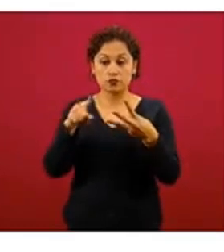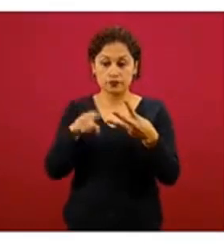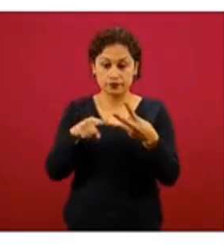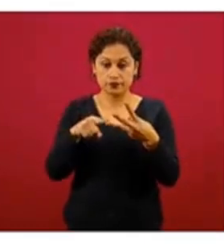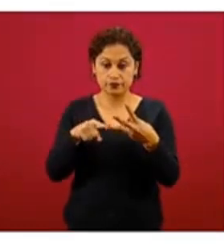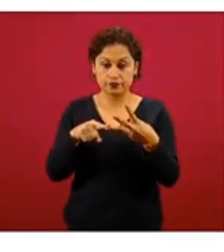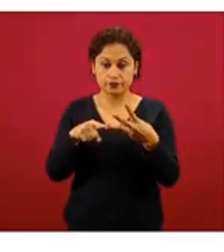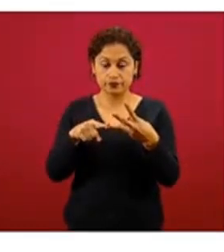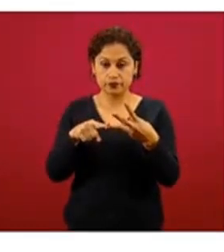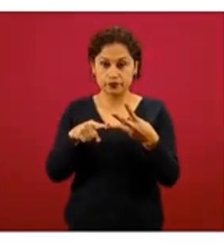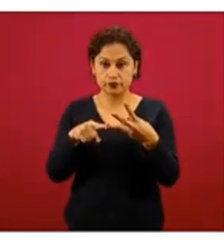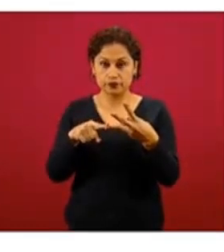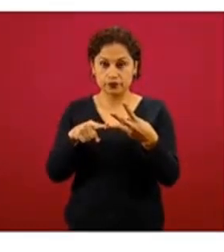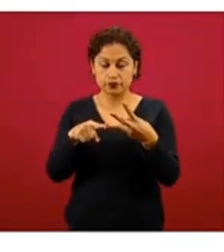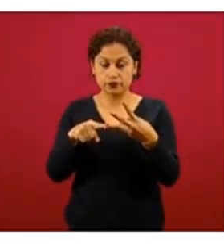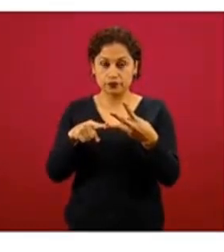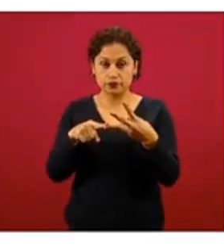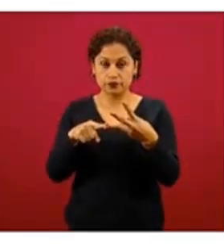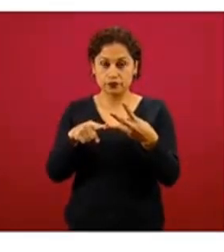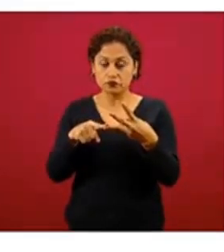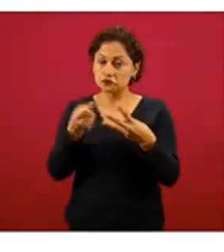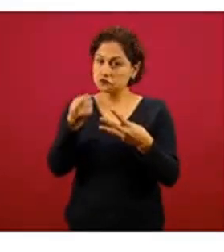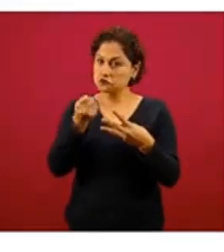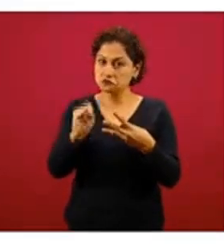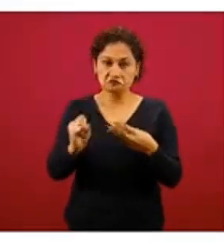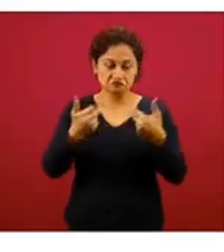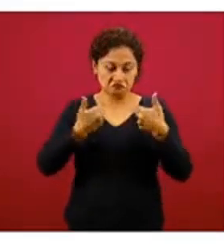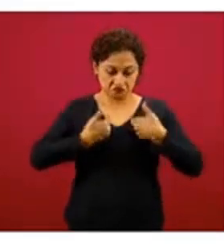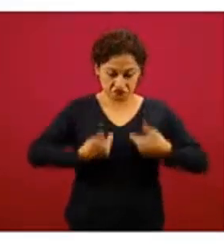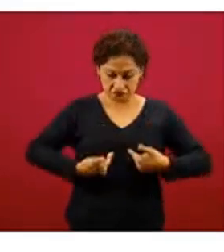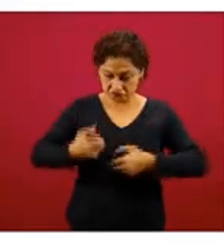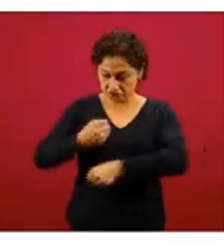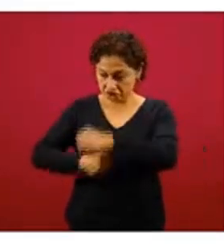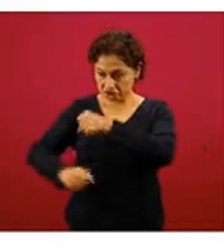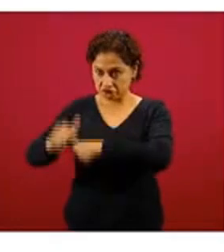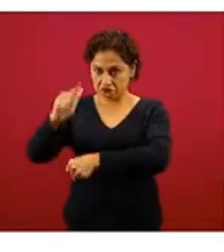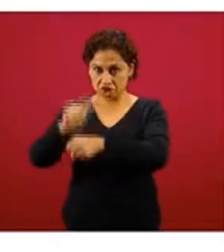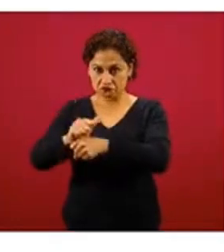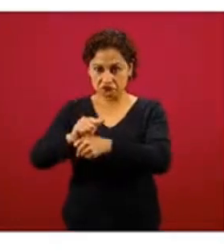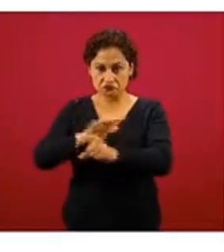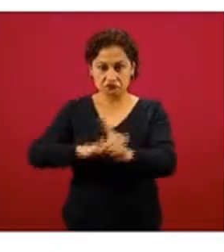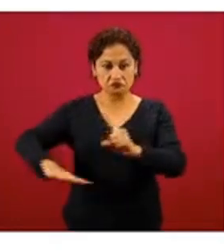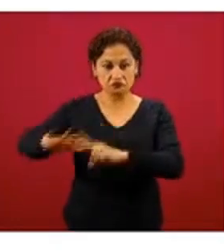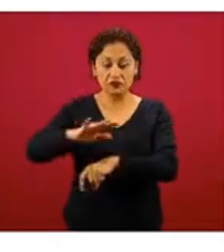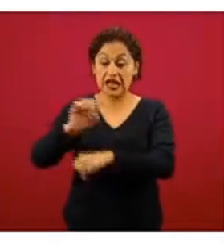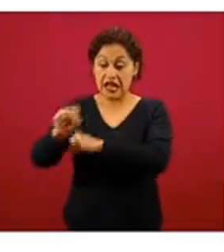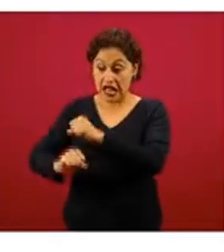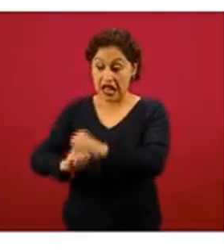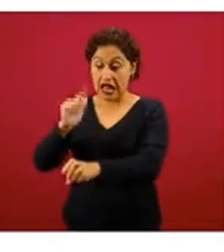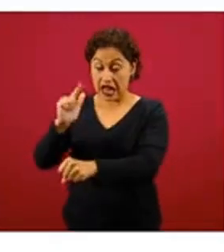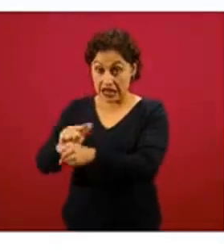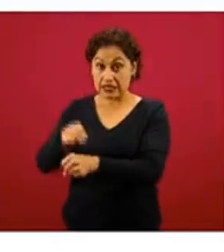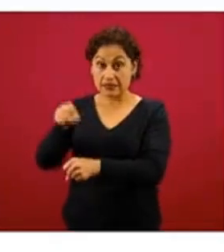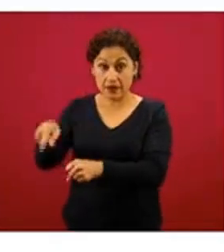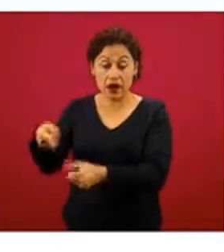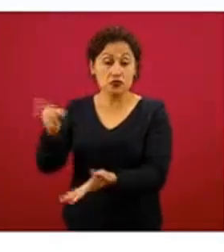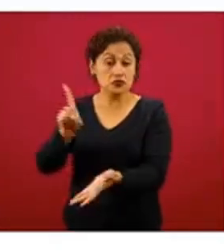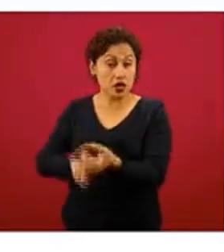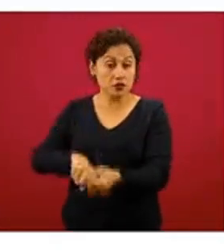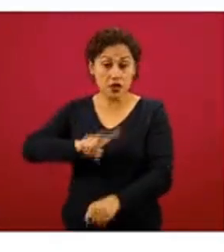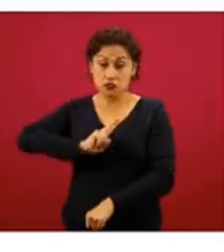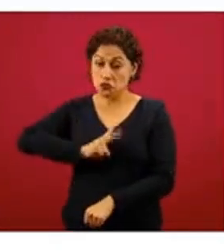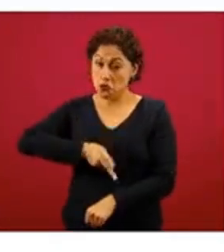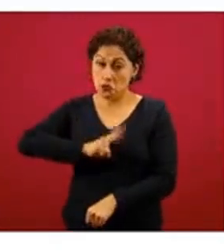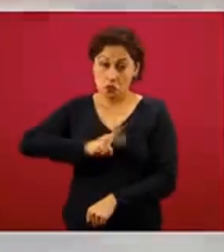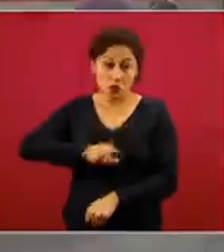de los seres vivos, animales, que son los reservorios de estos coronavirus,